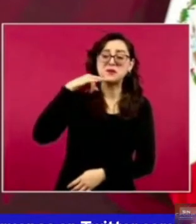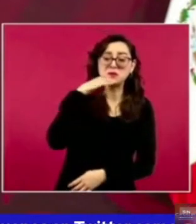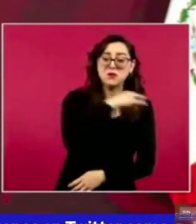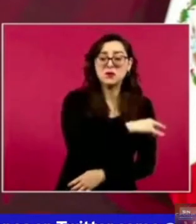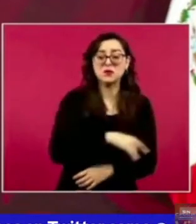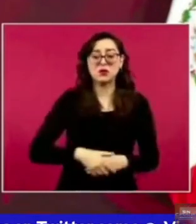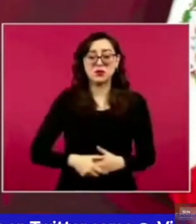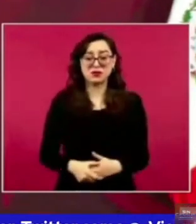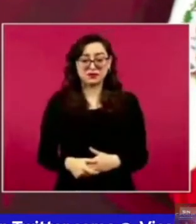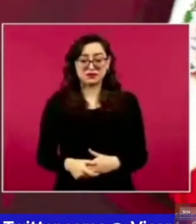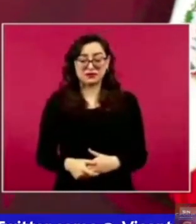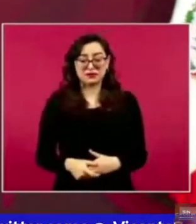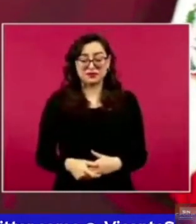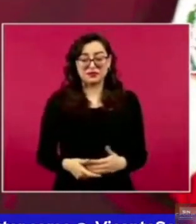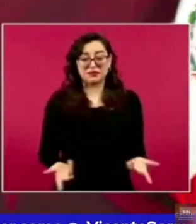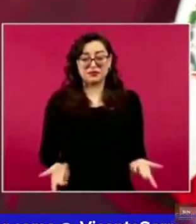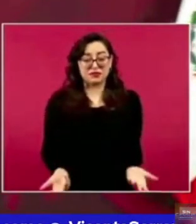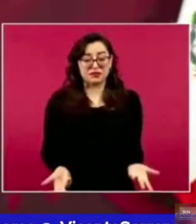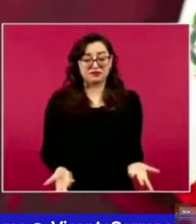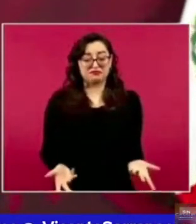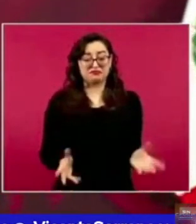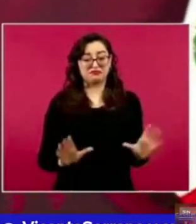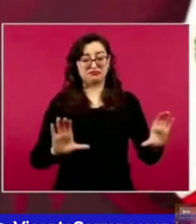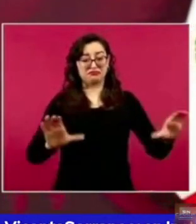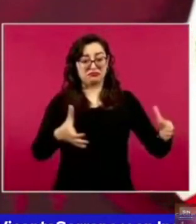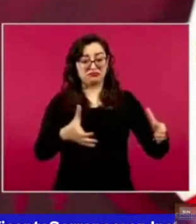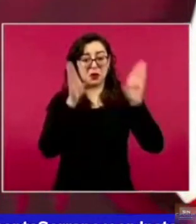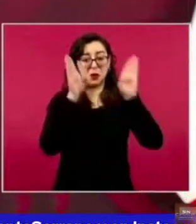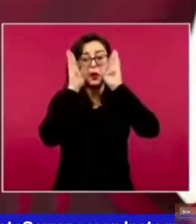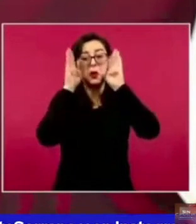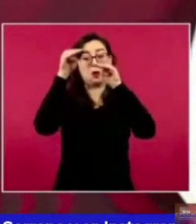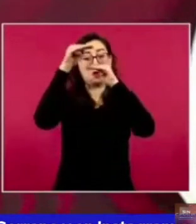Entonces son muy rateros,